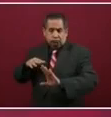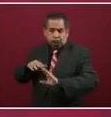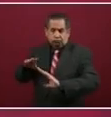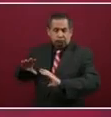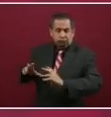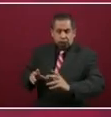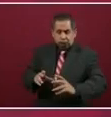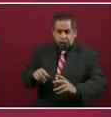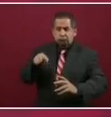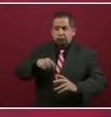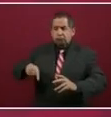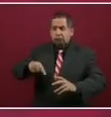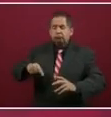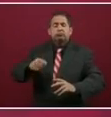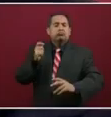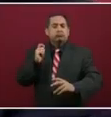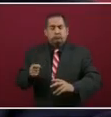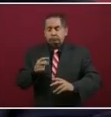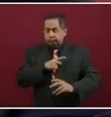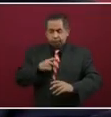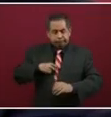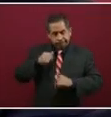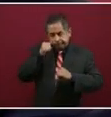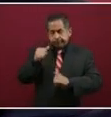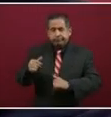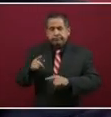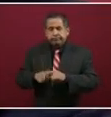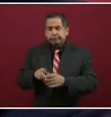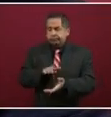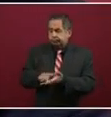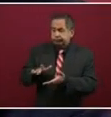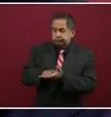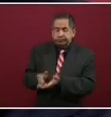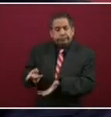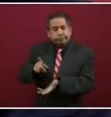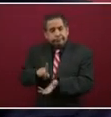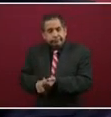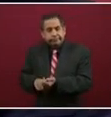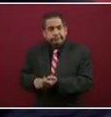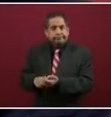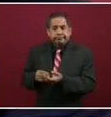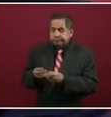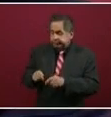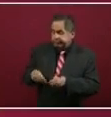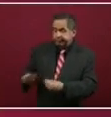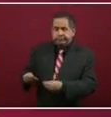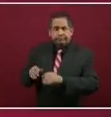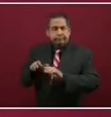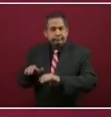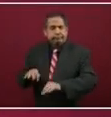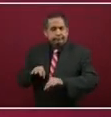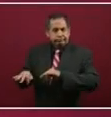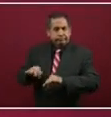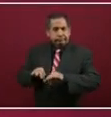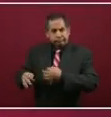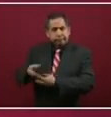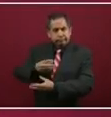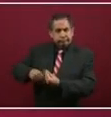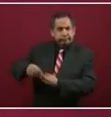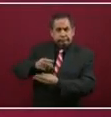depende de impulsar el desarrollo y la creación de